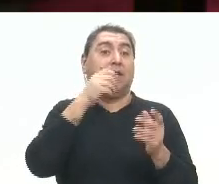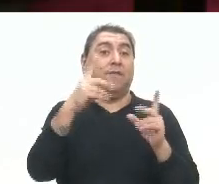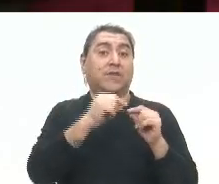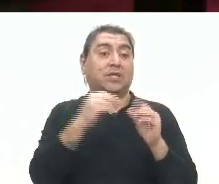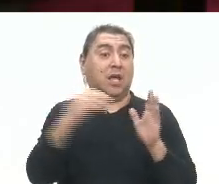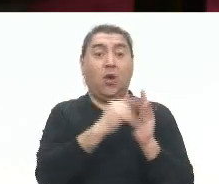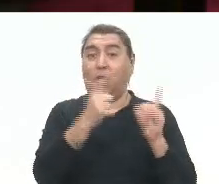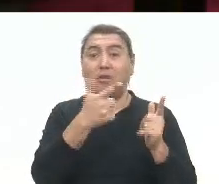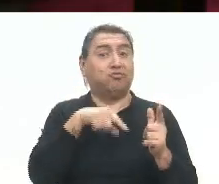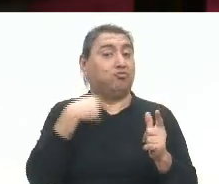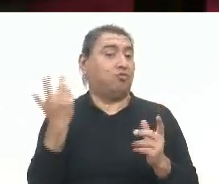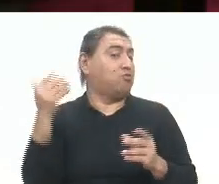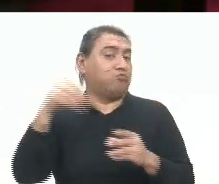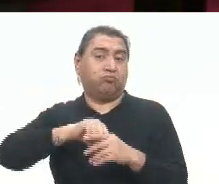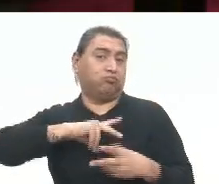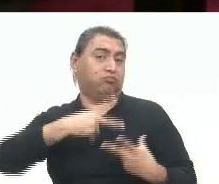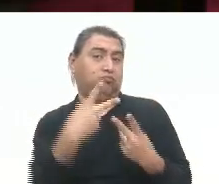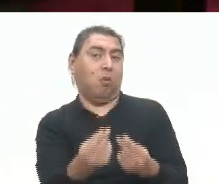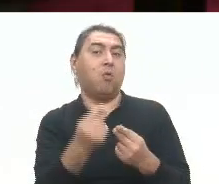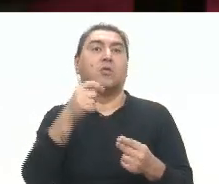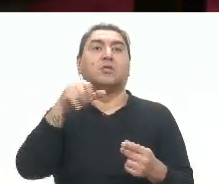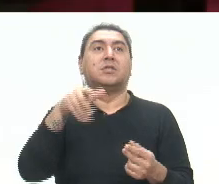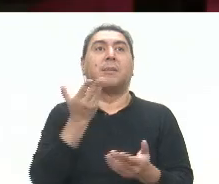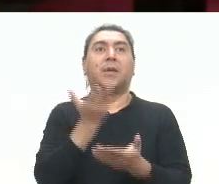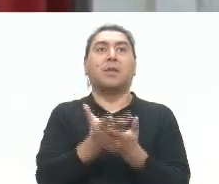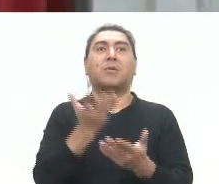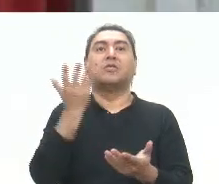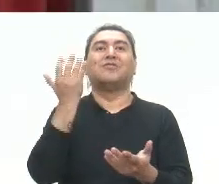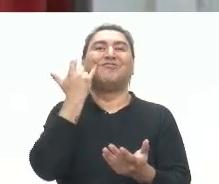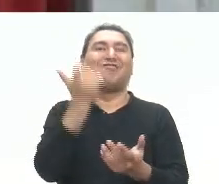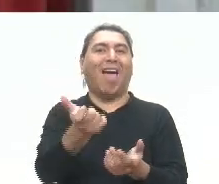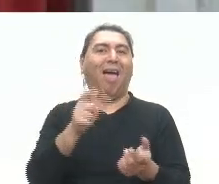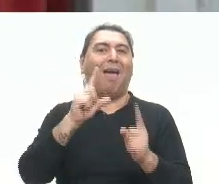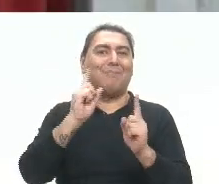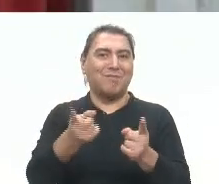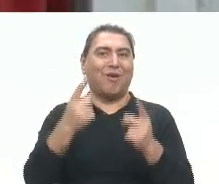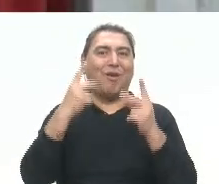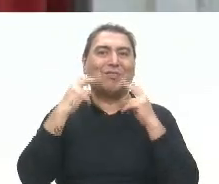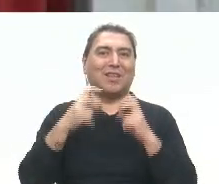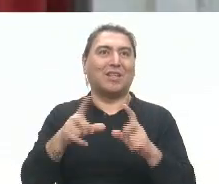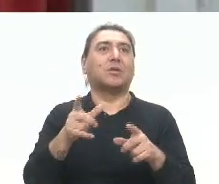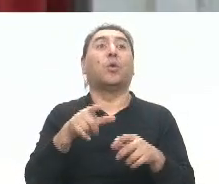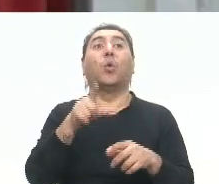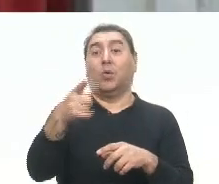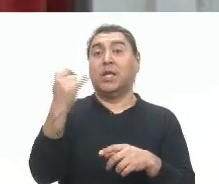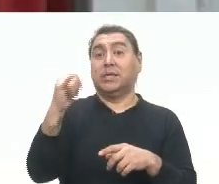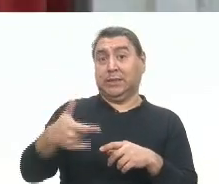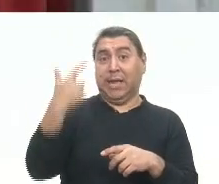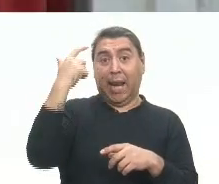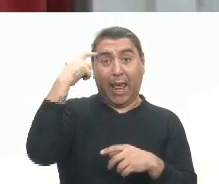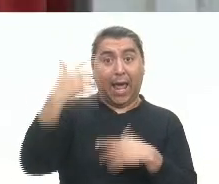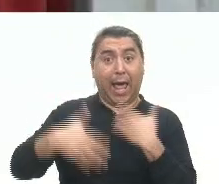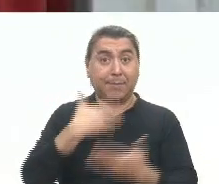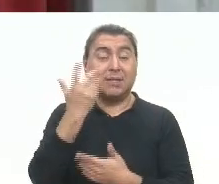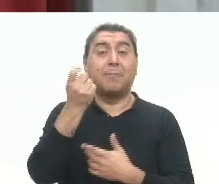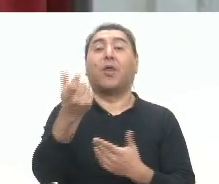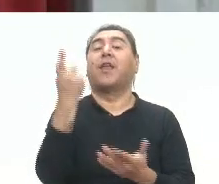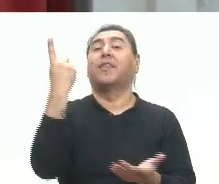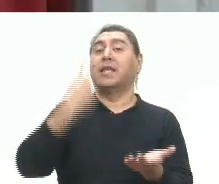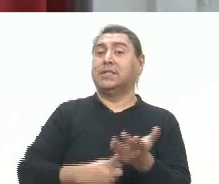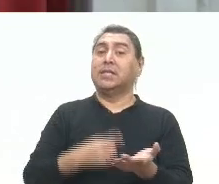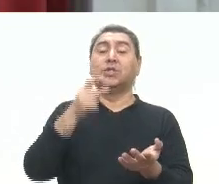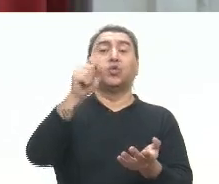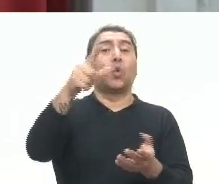tratamiento de dos tercios sobre tabla ya. Correcto, senador. Usted tiene el intelecto para elegir su